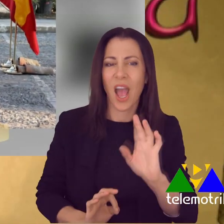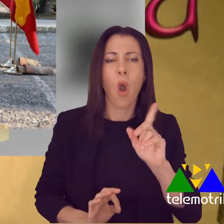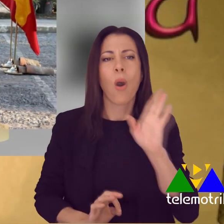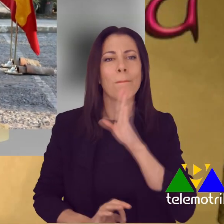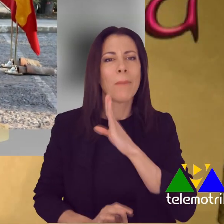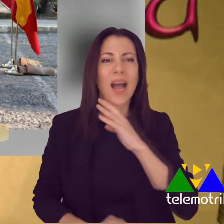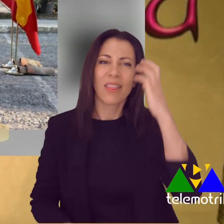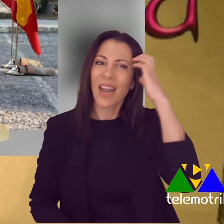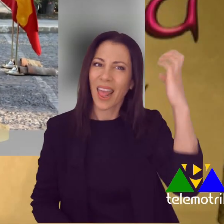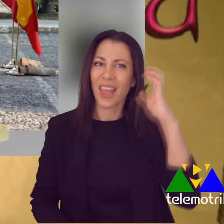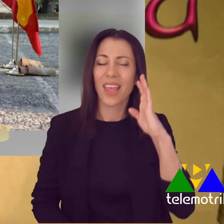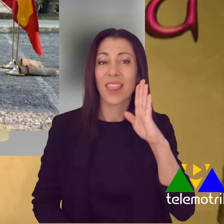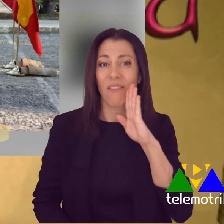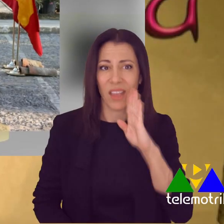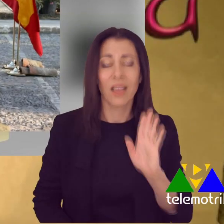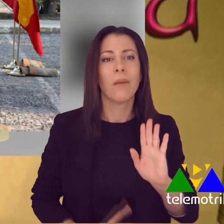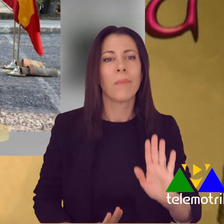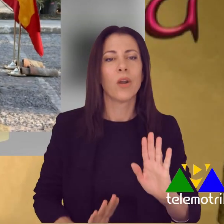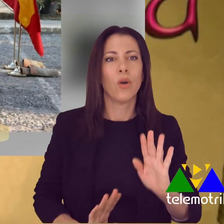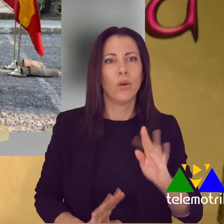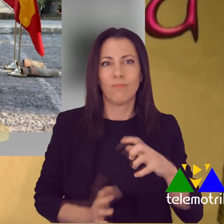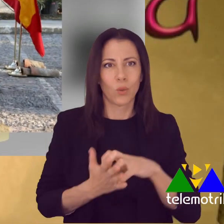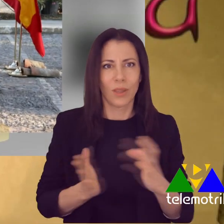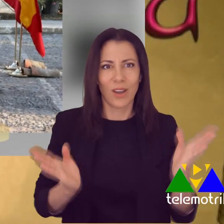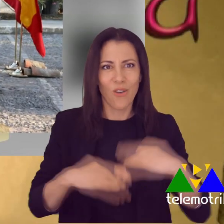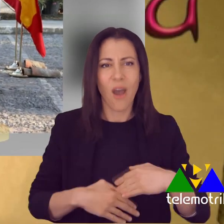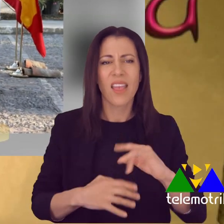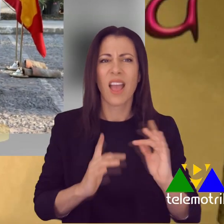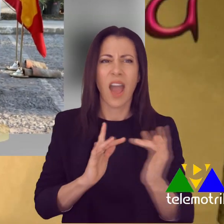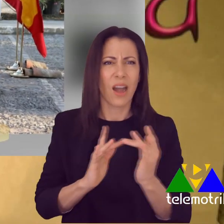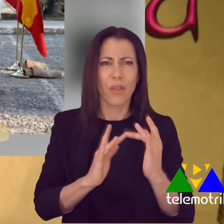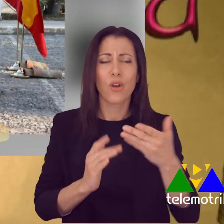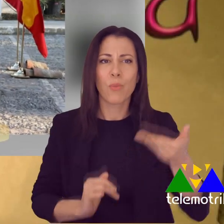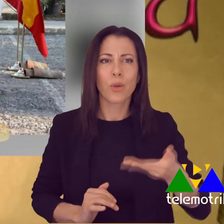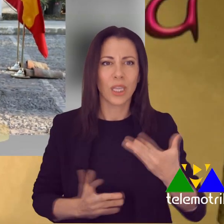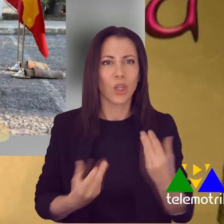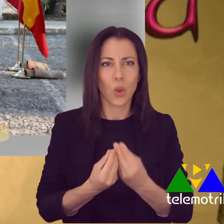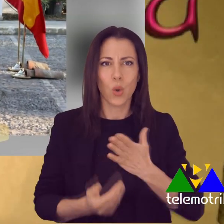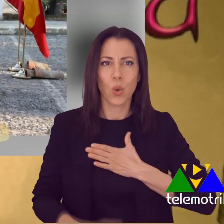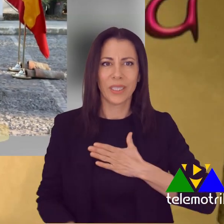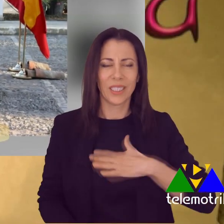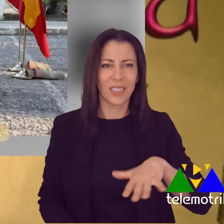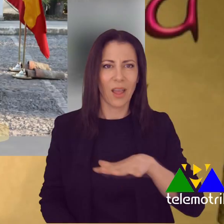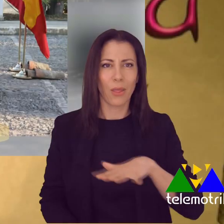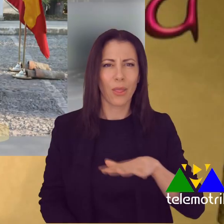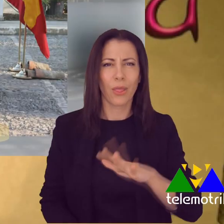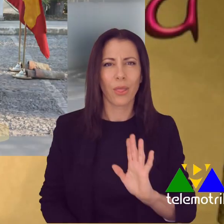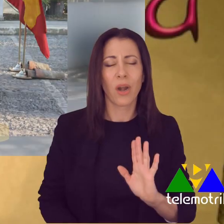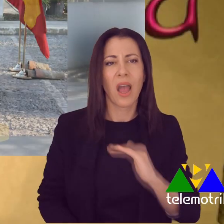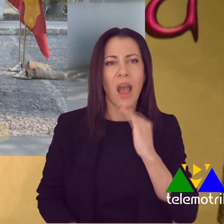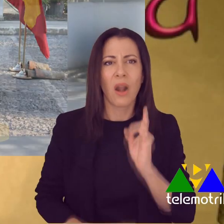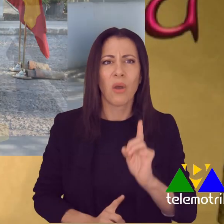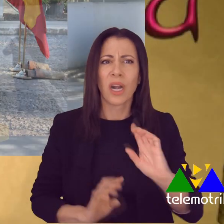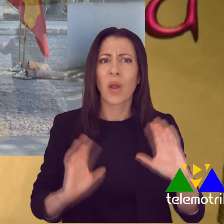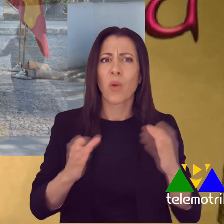Balduino. Y indudablemente pues tuvieron una relación importante con nuestra zona. Es decir, si alguna reunión a lo mejor de